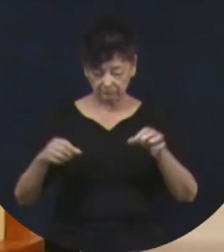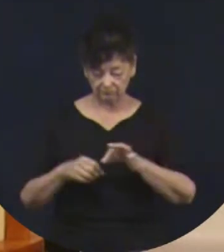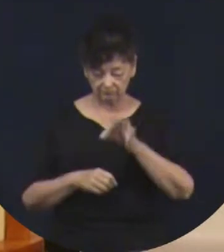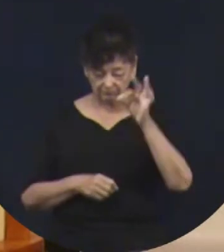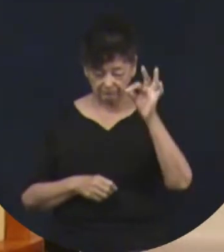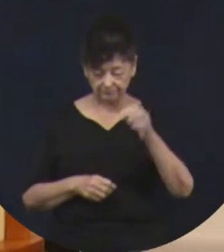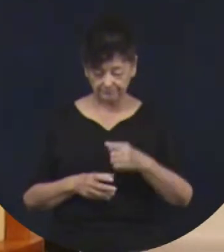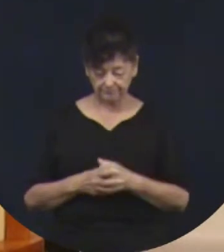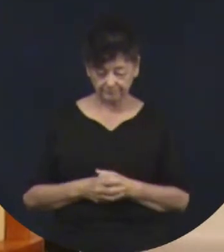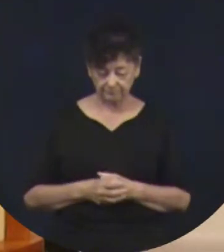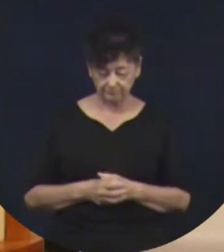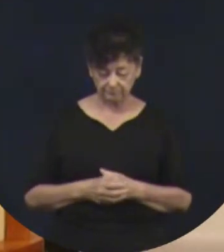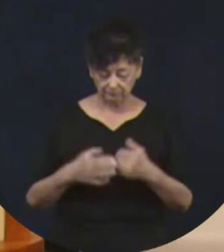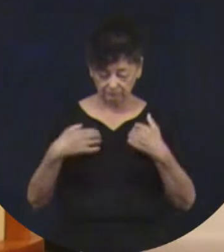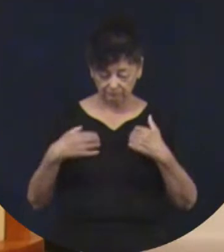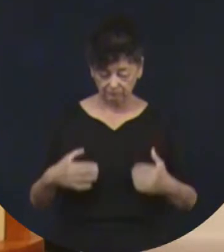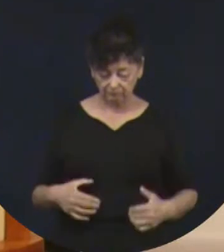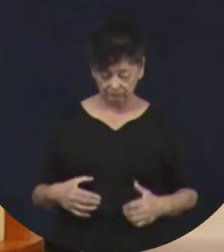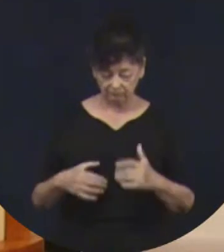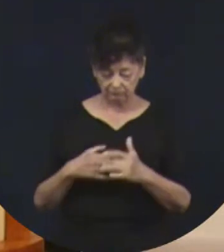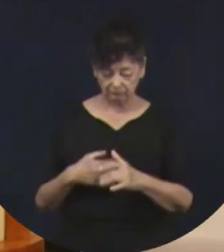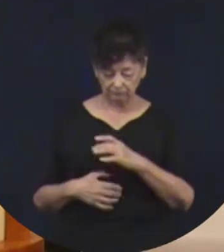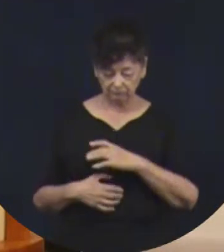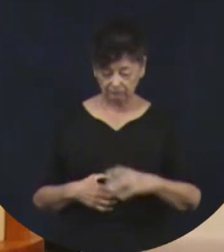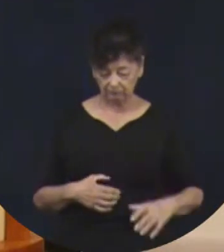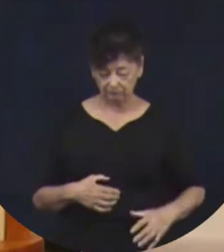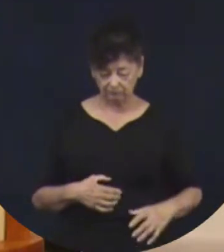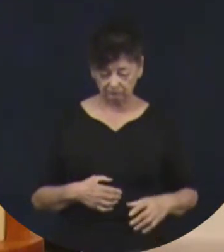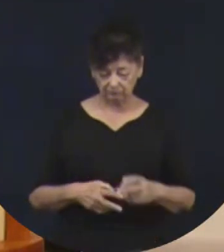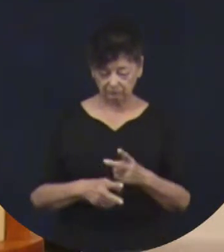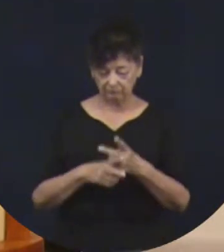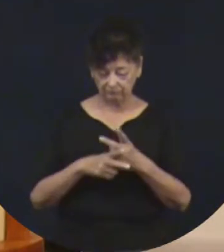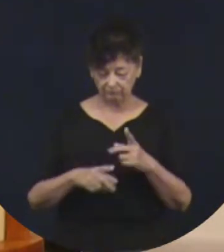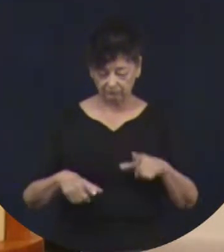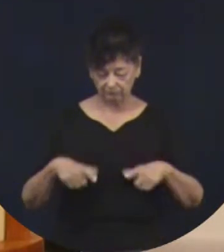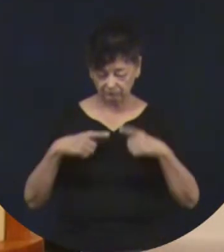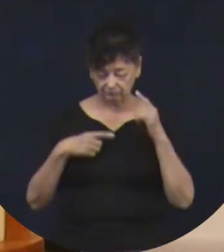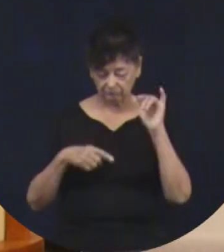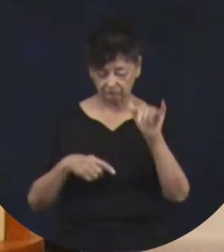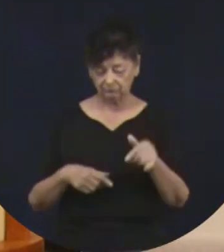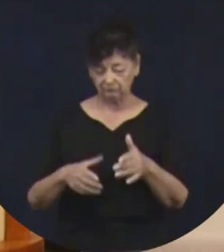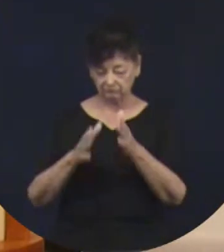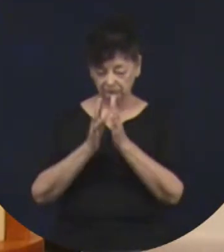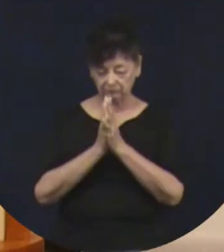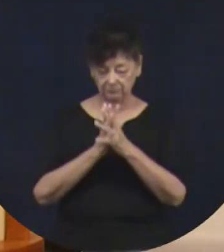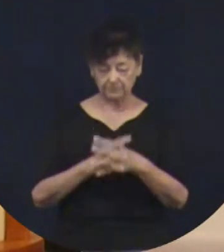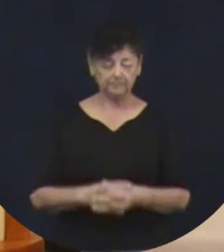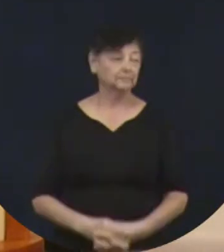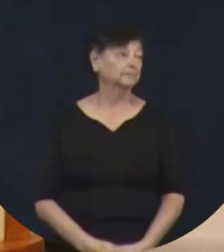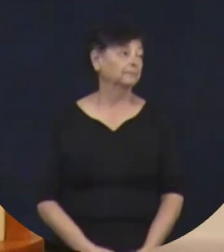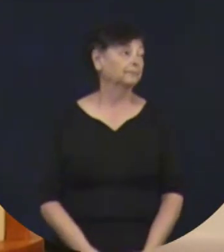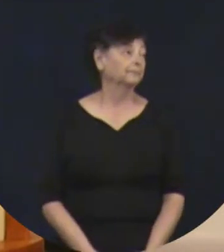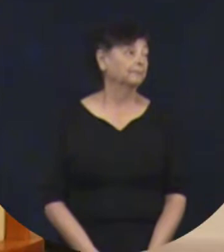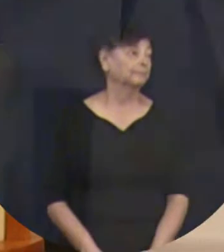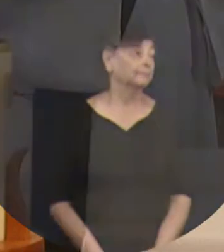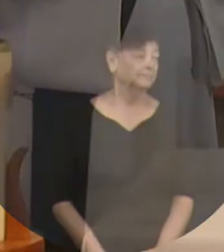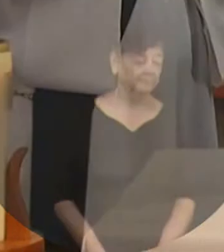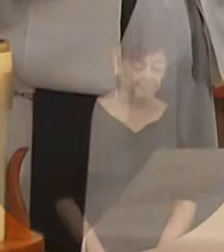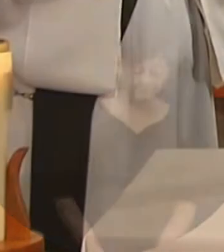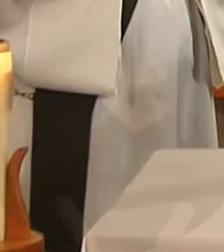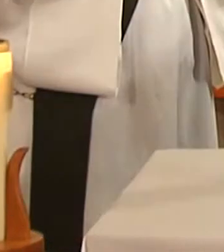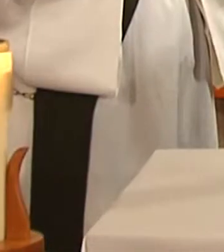alma. Que el cuerpo y sangre de Cristo nos guarde para la vida eterna. Amén.